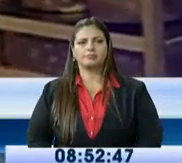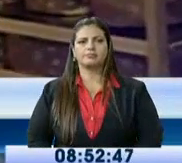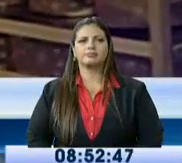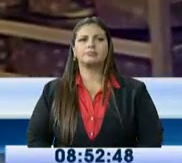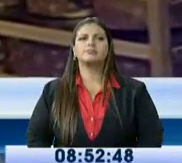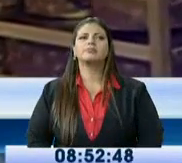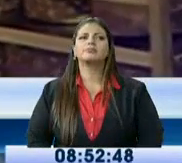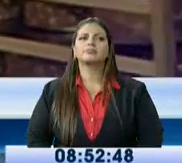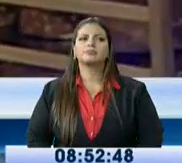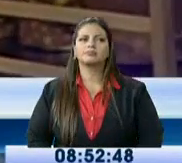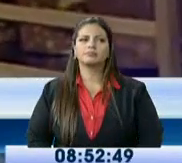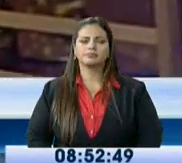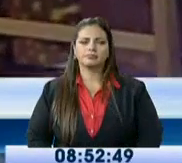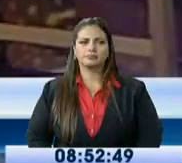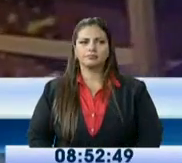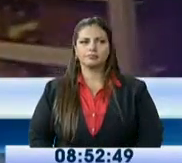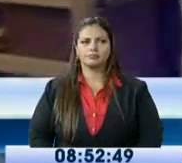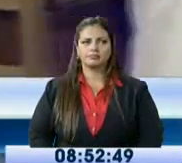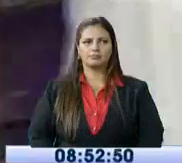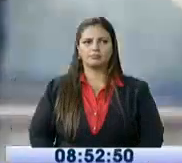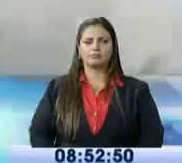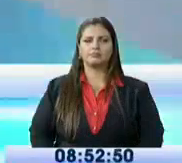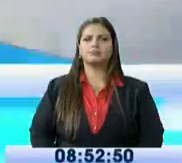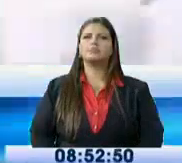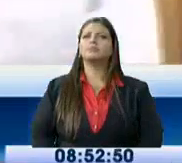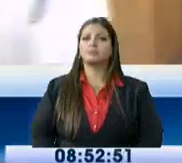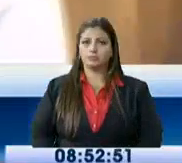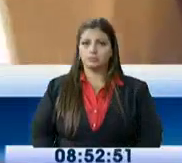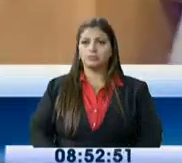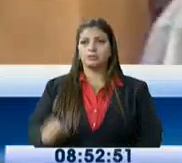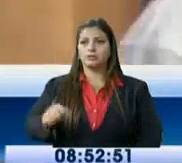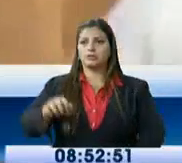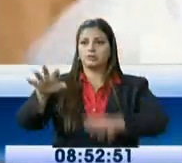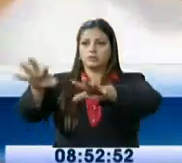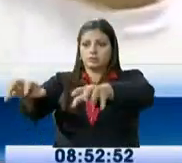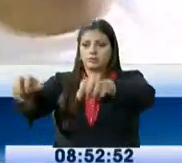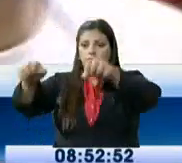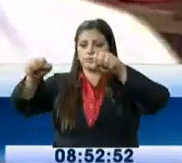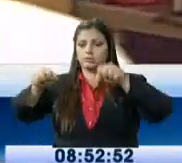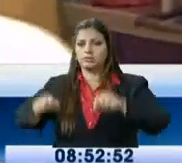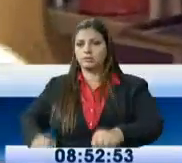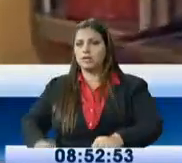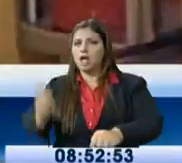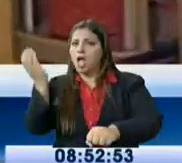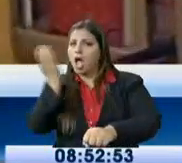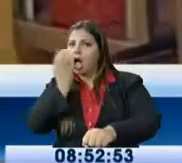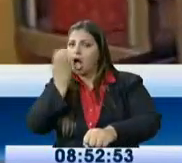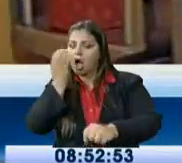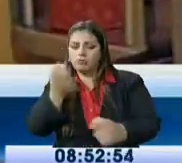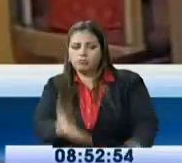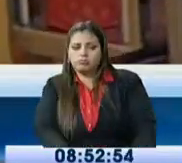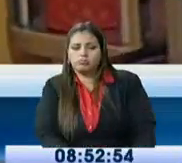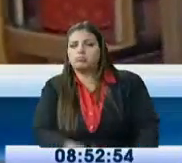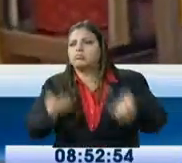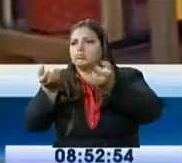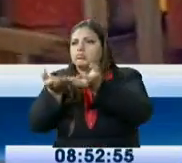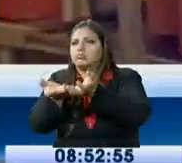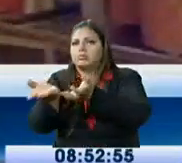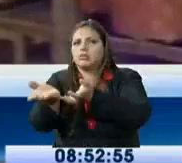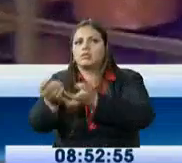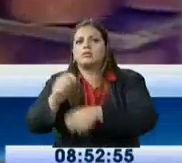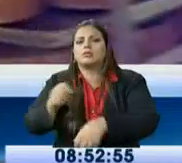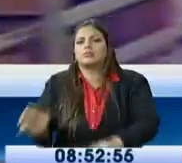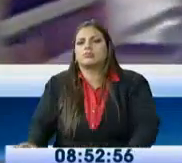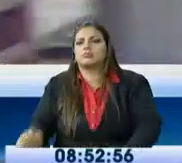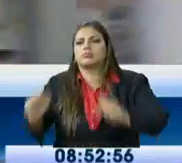2 horas, 2 horas para que luego ya esté totalmente listo. Miren que ya es la producción del día de hoy. Nos encontramos aquí con don Antonio, un experto panificador y